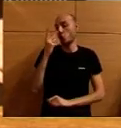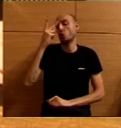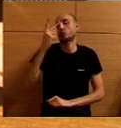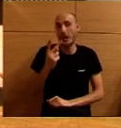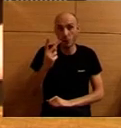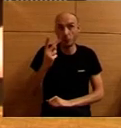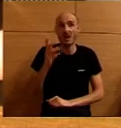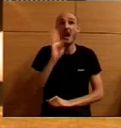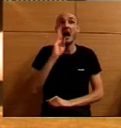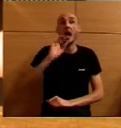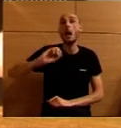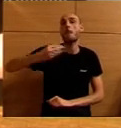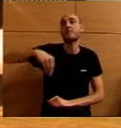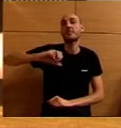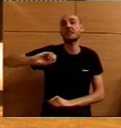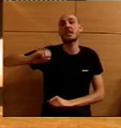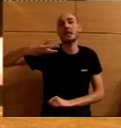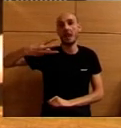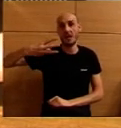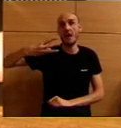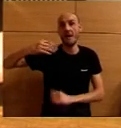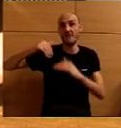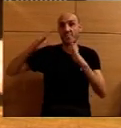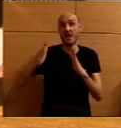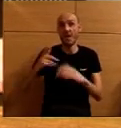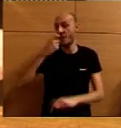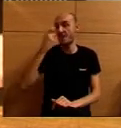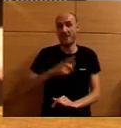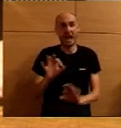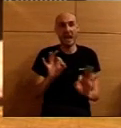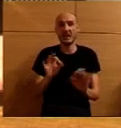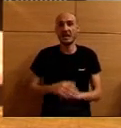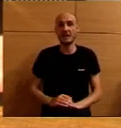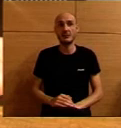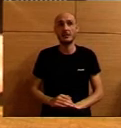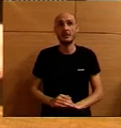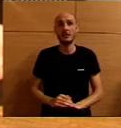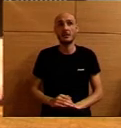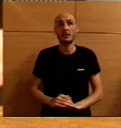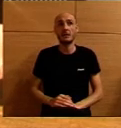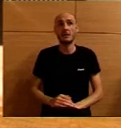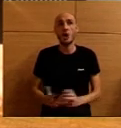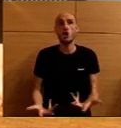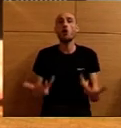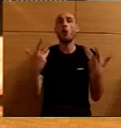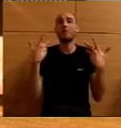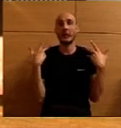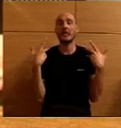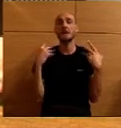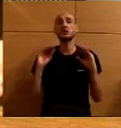vicepresidencia tercera no ha servido para absolutamente nada. Las competencias que tienen en materia de vivienda